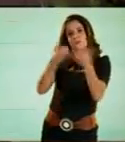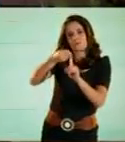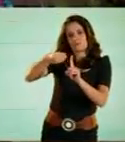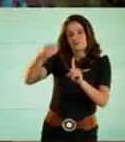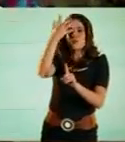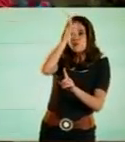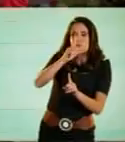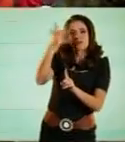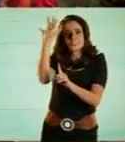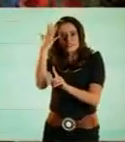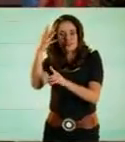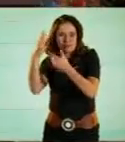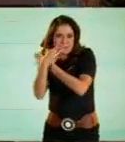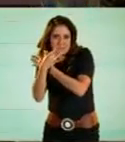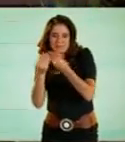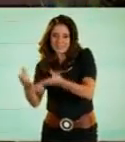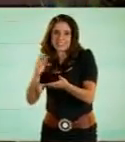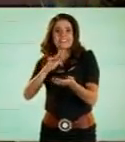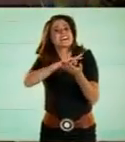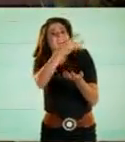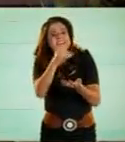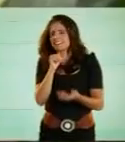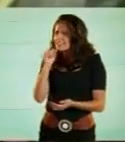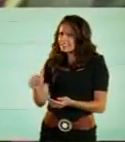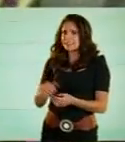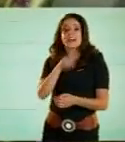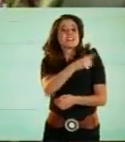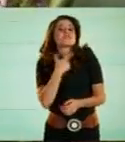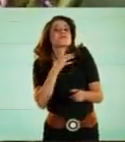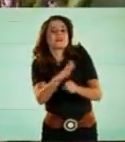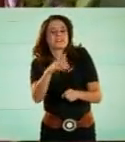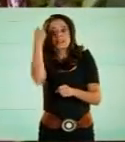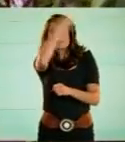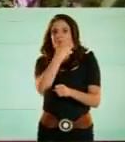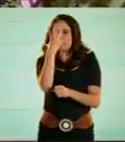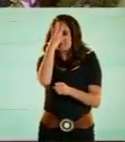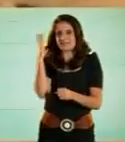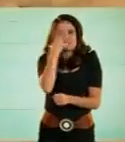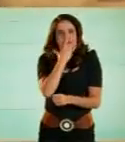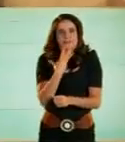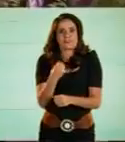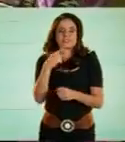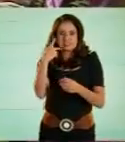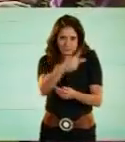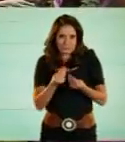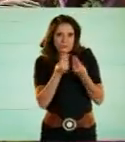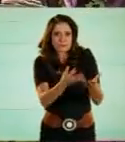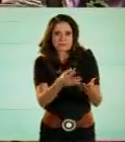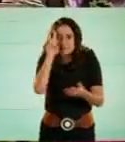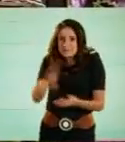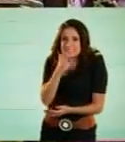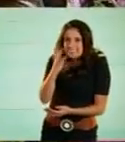completo. Gracias. De nada. ¿Y a ti cuál te gusta? Yo digo que la máscara está muy bonita. Es tuya. ¿En